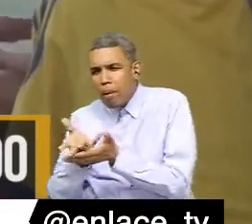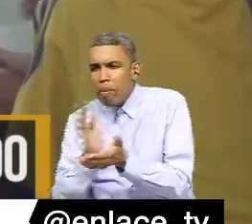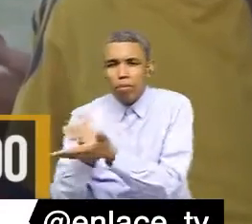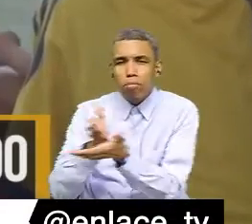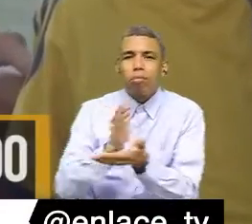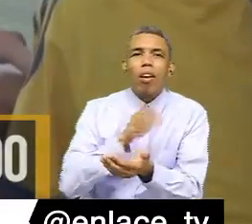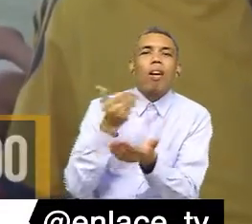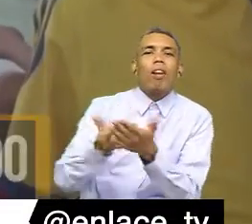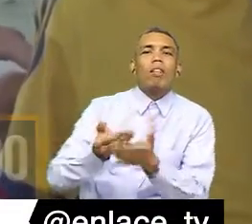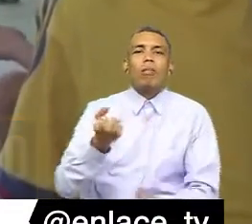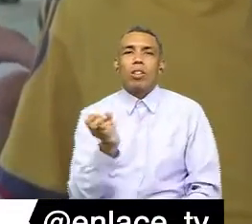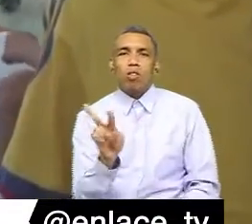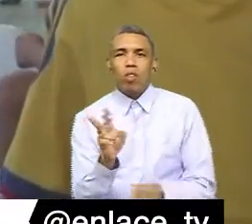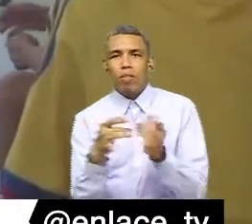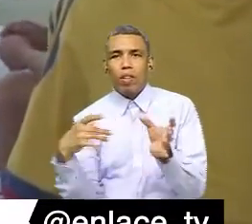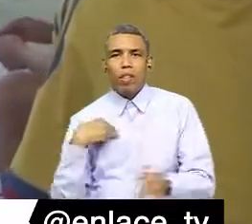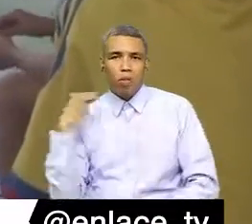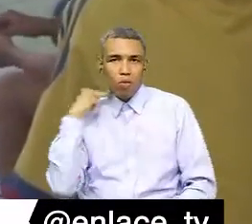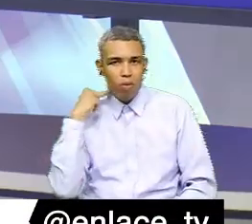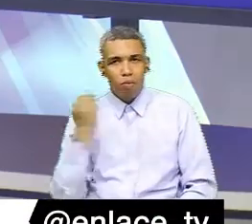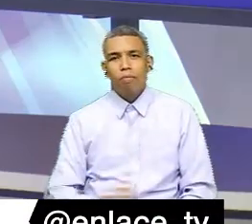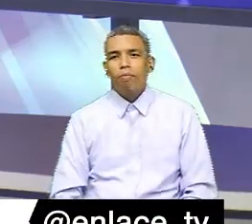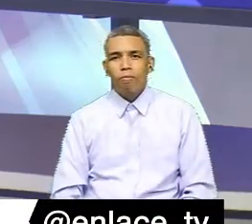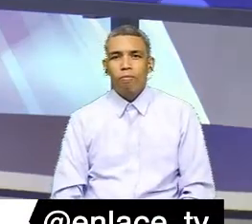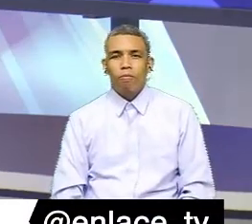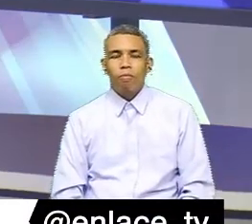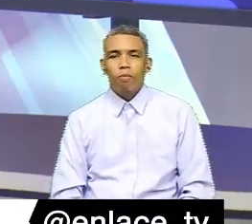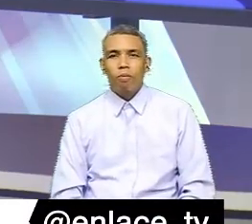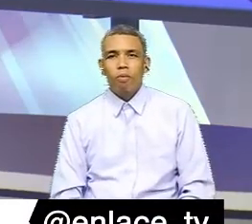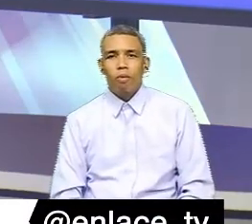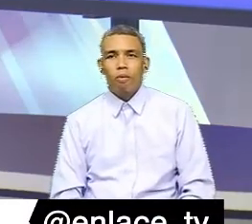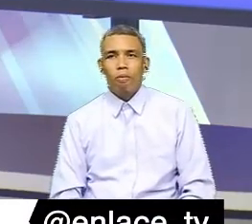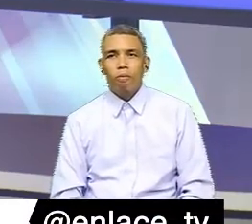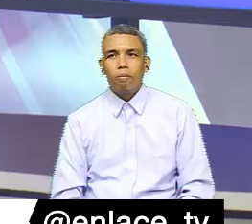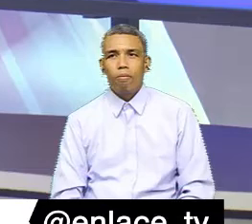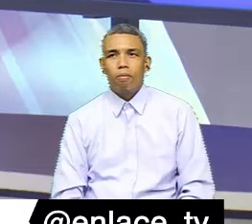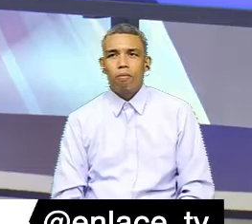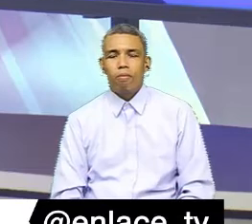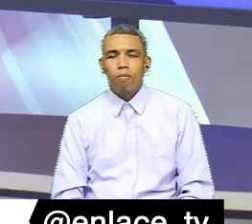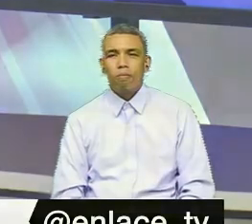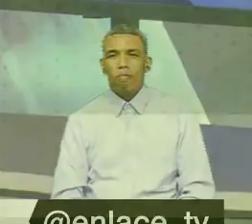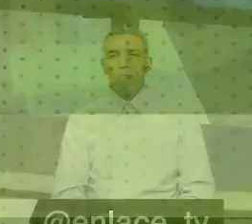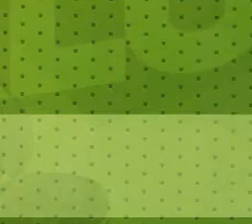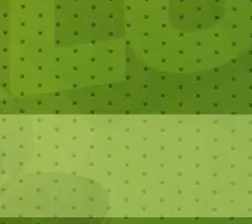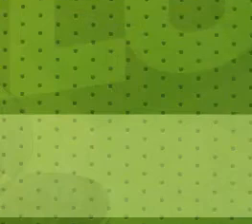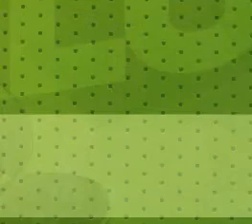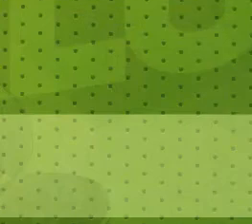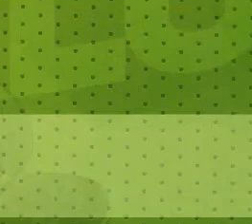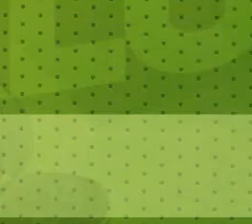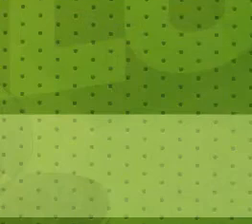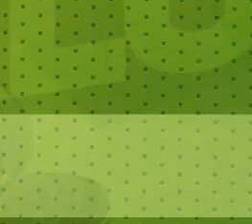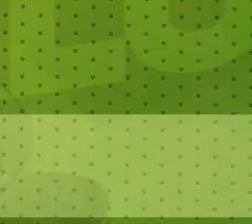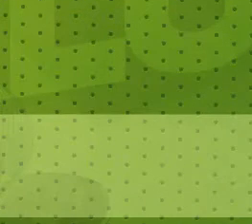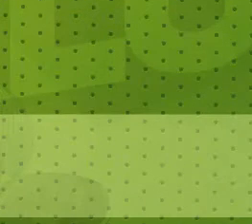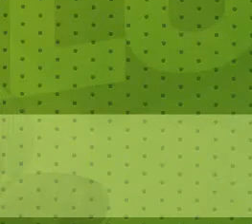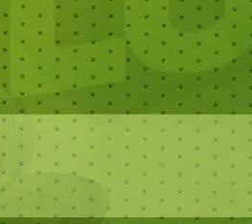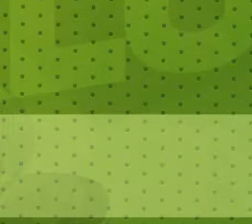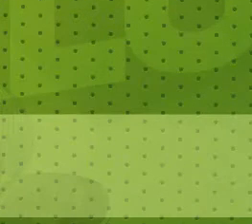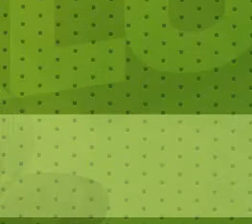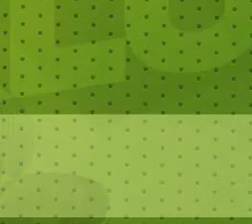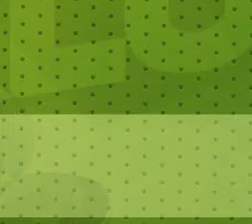en 14 municipios del país el instituto antonio nariño es formación con excelencia académica ya están